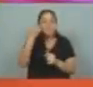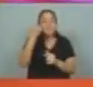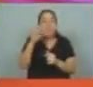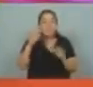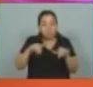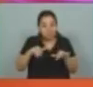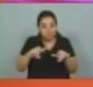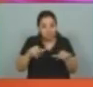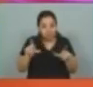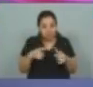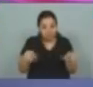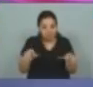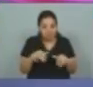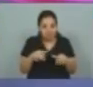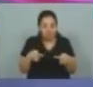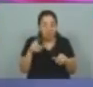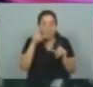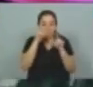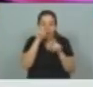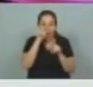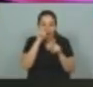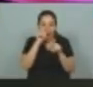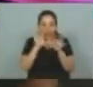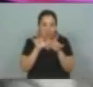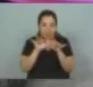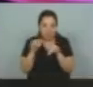porque hacía... ta, ta, ta, ta.